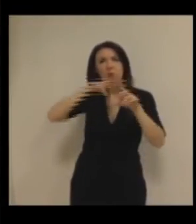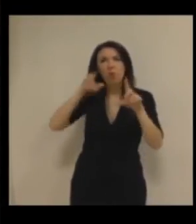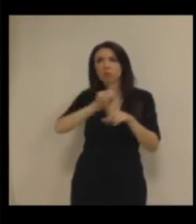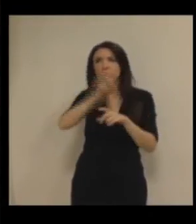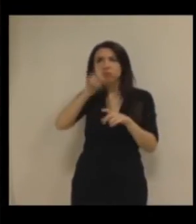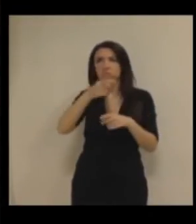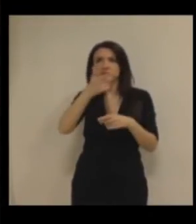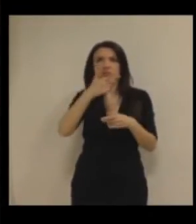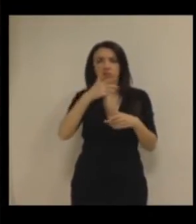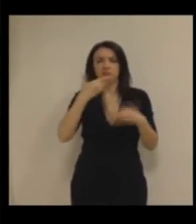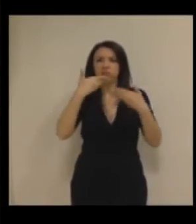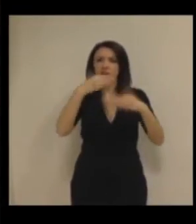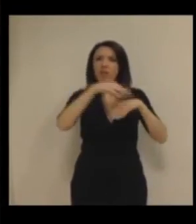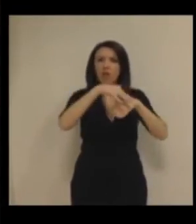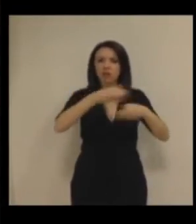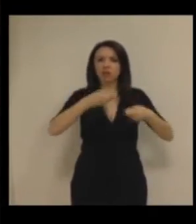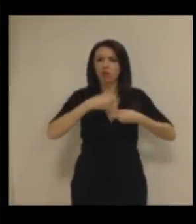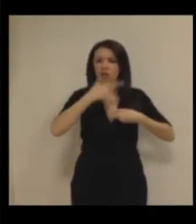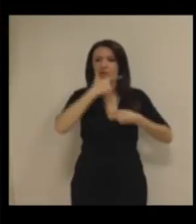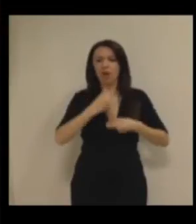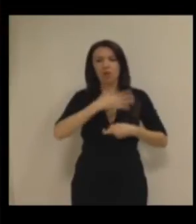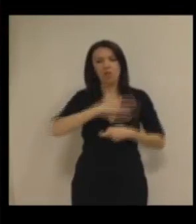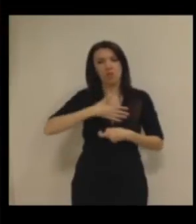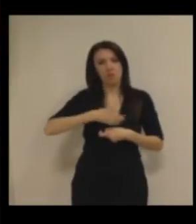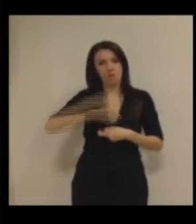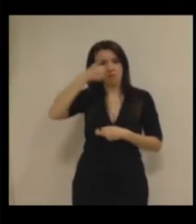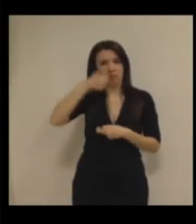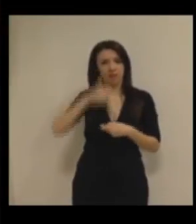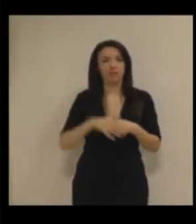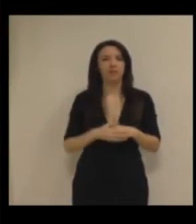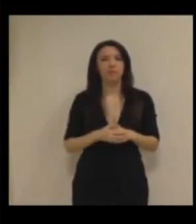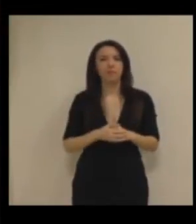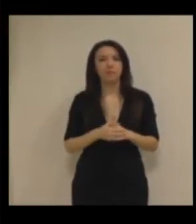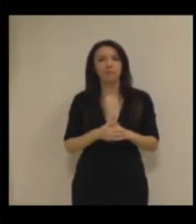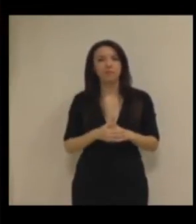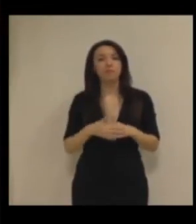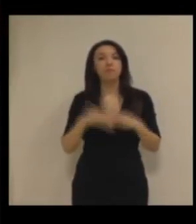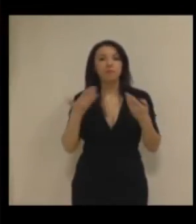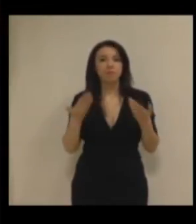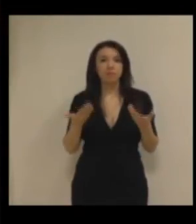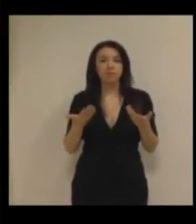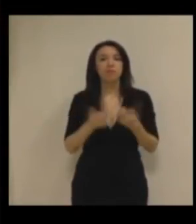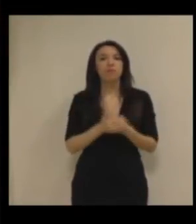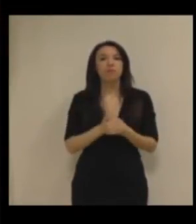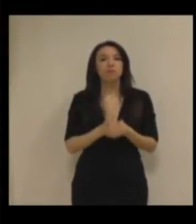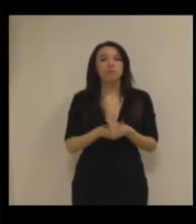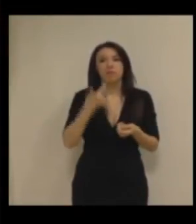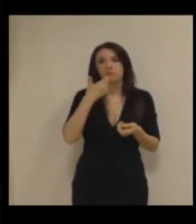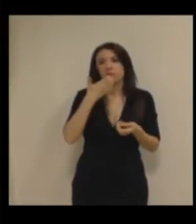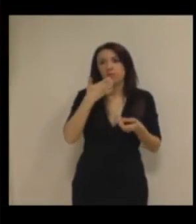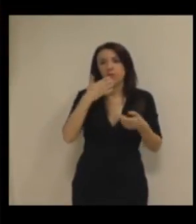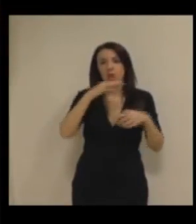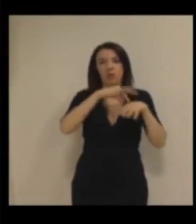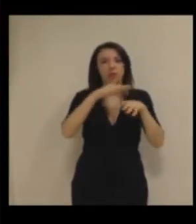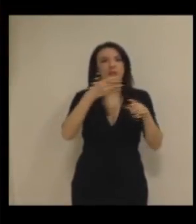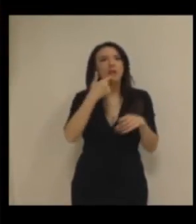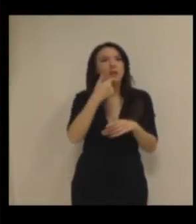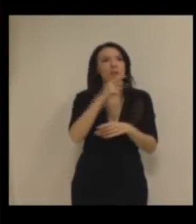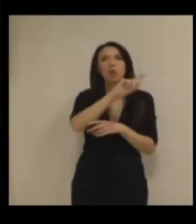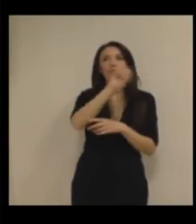de la página en la que tenga que entrar. Entonces, indicamos, por ejemplo, haz clic